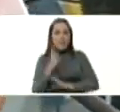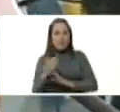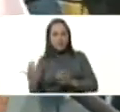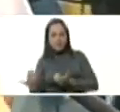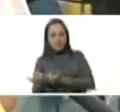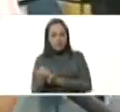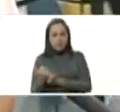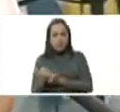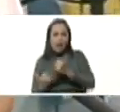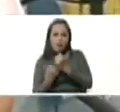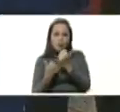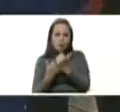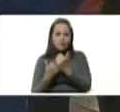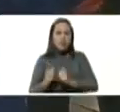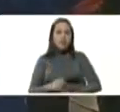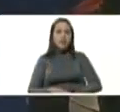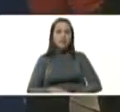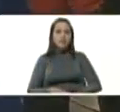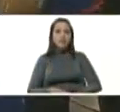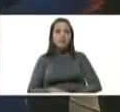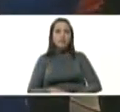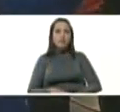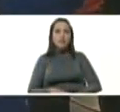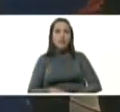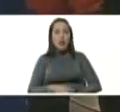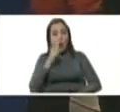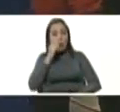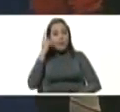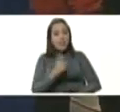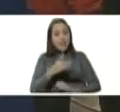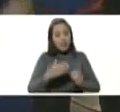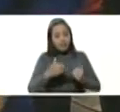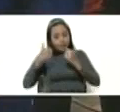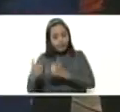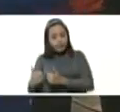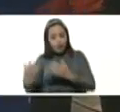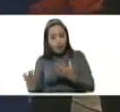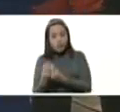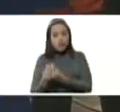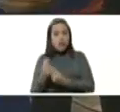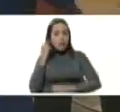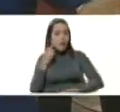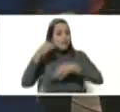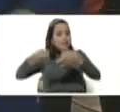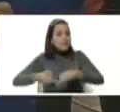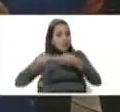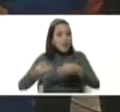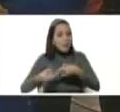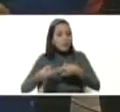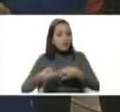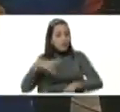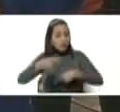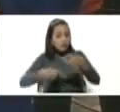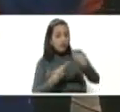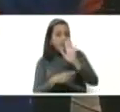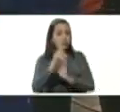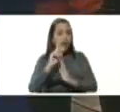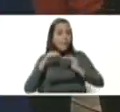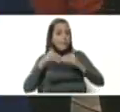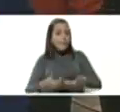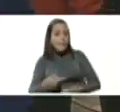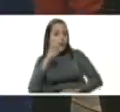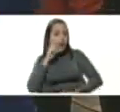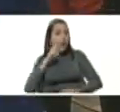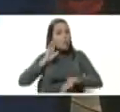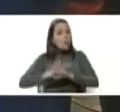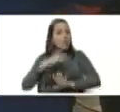claro, y que también tiene que estar pariendo. Tenemos que mujer. Estar ahí. Claro. El hombre tiene que estar al lado de la mujer siempre, en todas las fases. Porque tenemos que parir